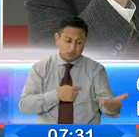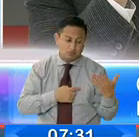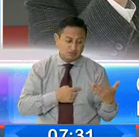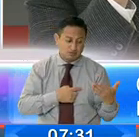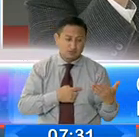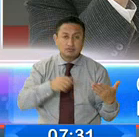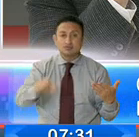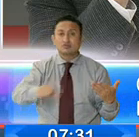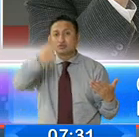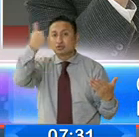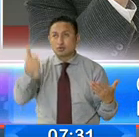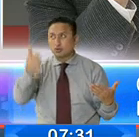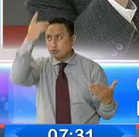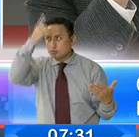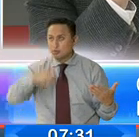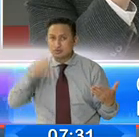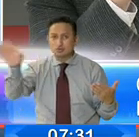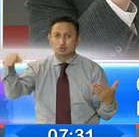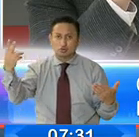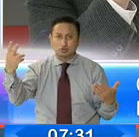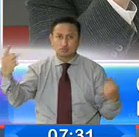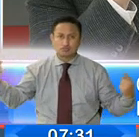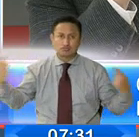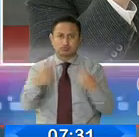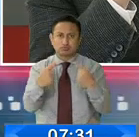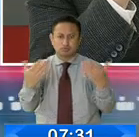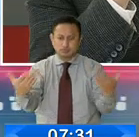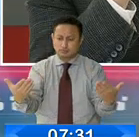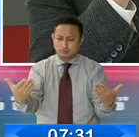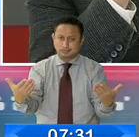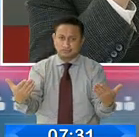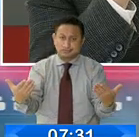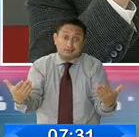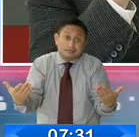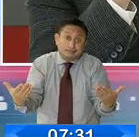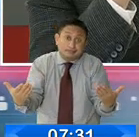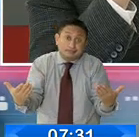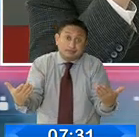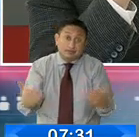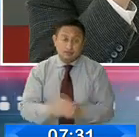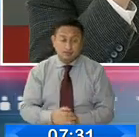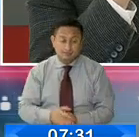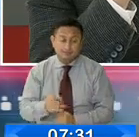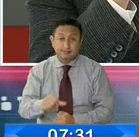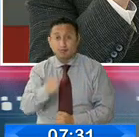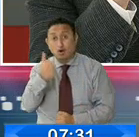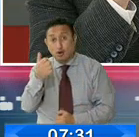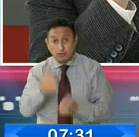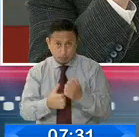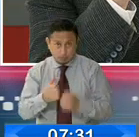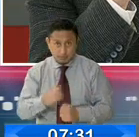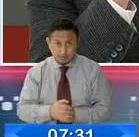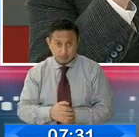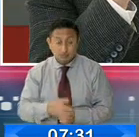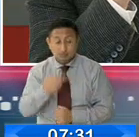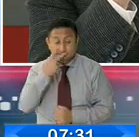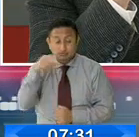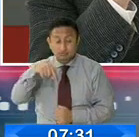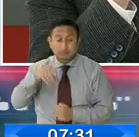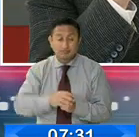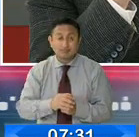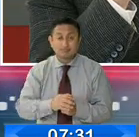de ejecución que se contraponía. Ese tema, ese agravante más existía. Ahora vemos que el fin de semana